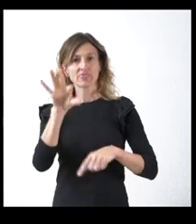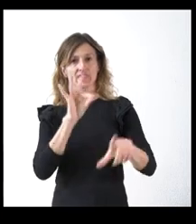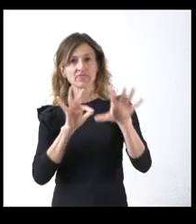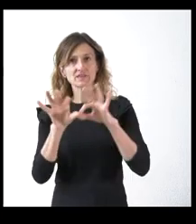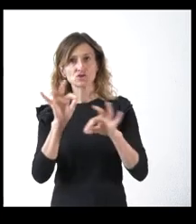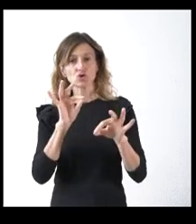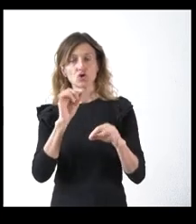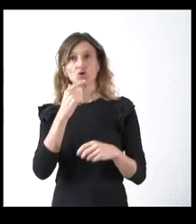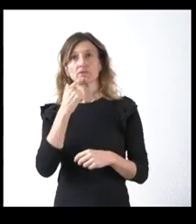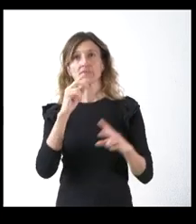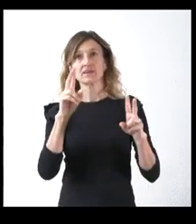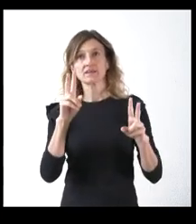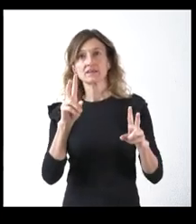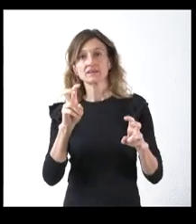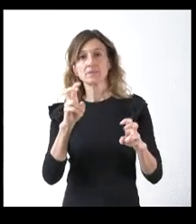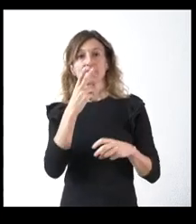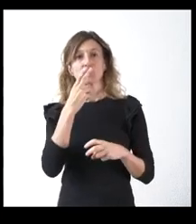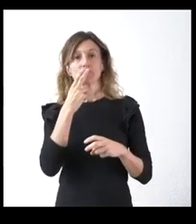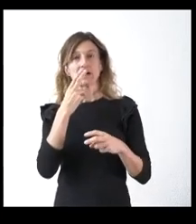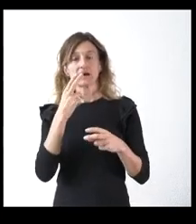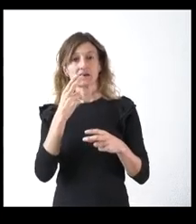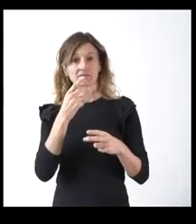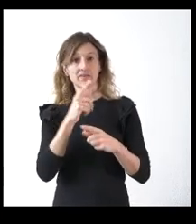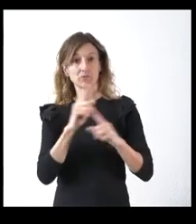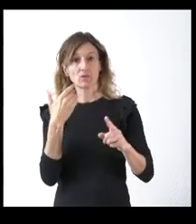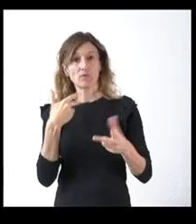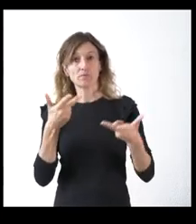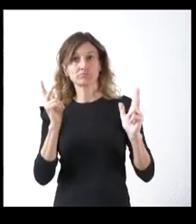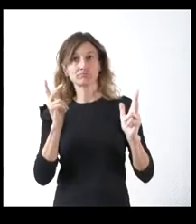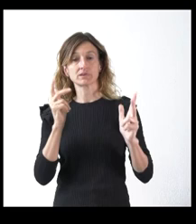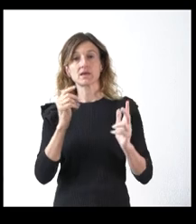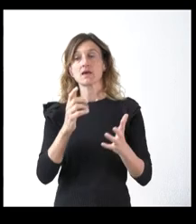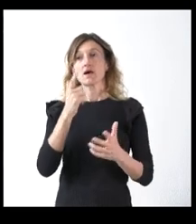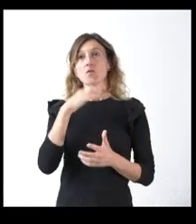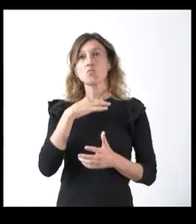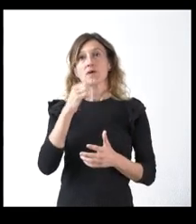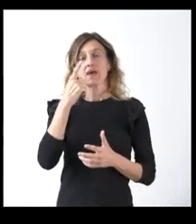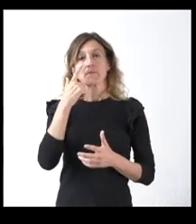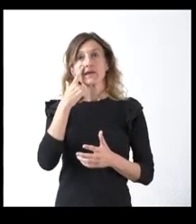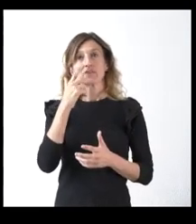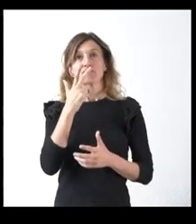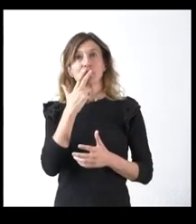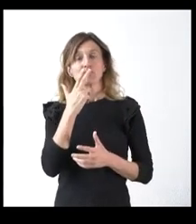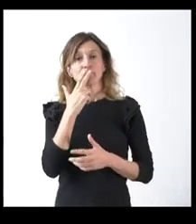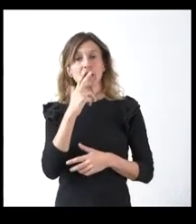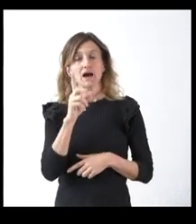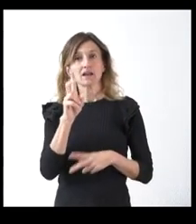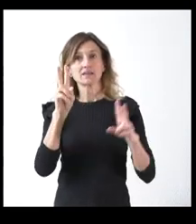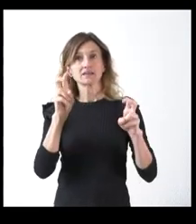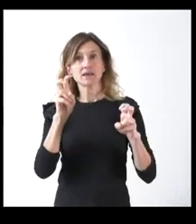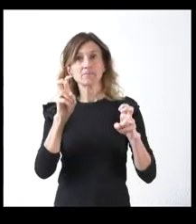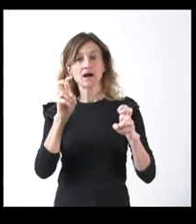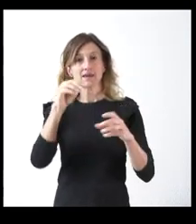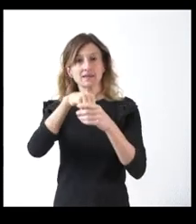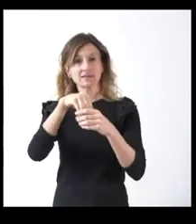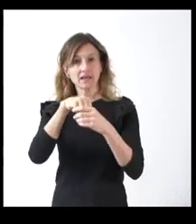la restricción de poder formar una Terrazas que afecta o no afectan a la posibilidad de poder no fumar en el interior